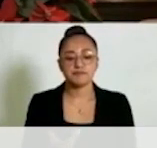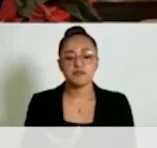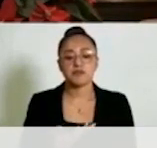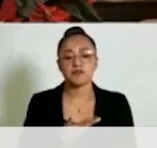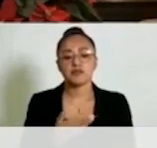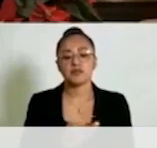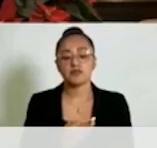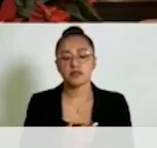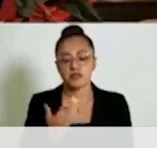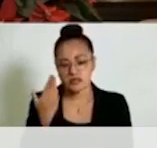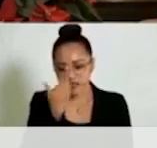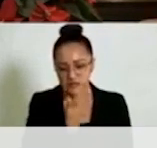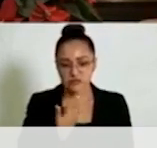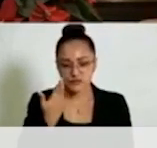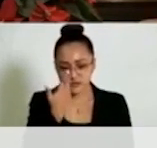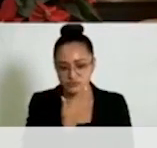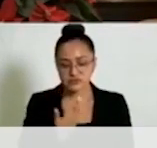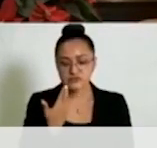tenemos que revisar